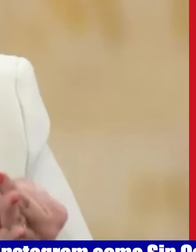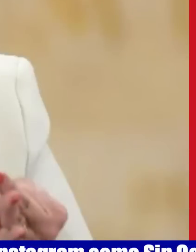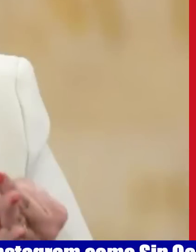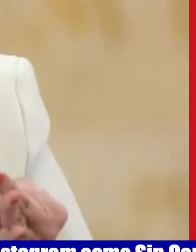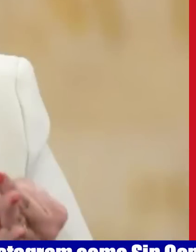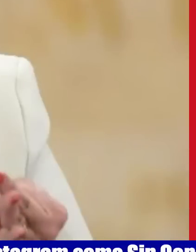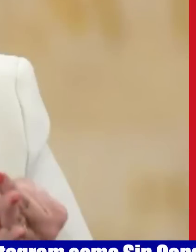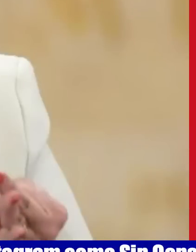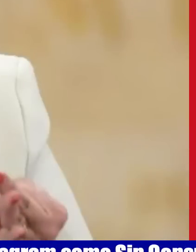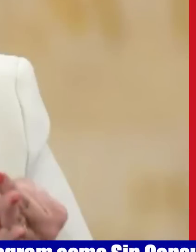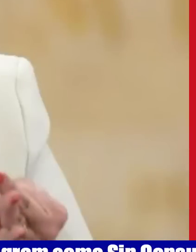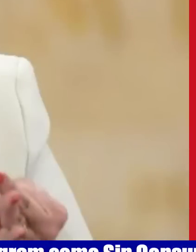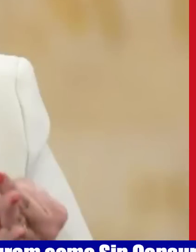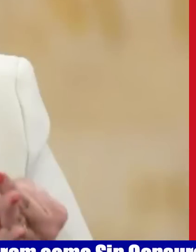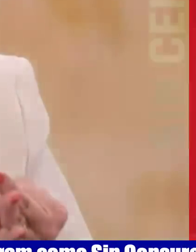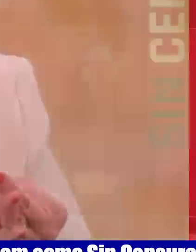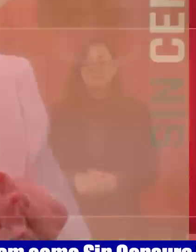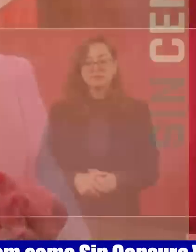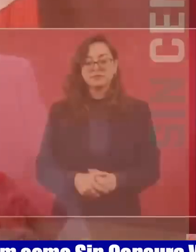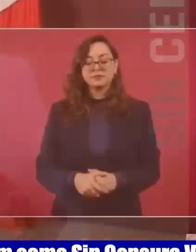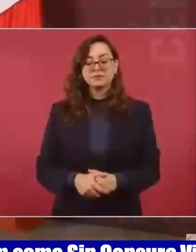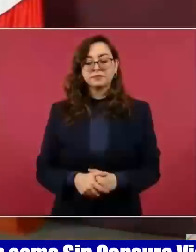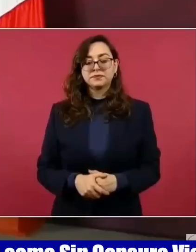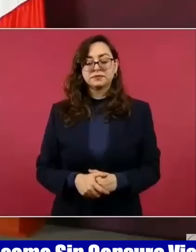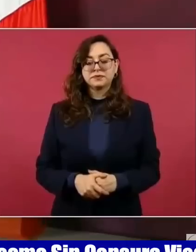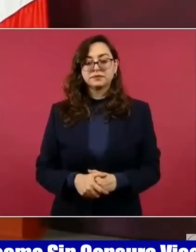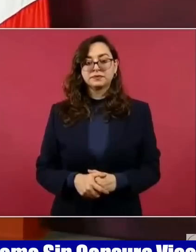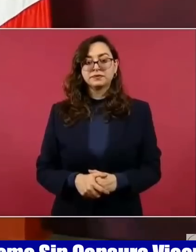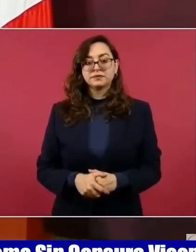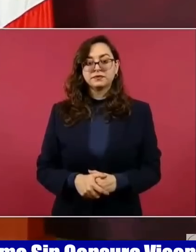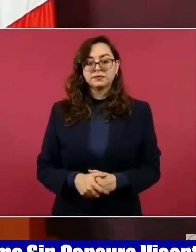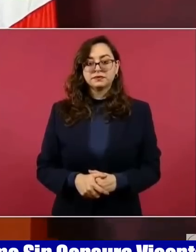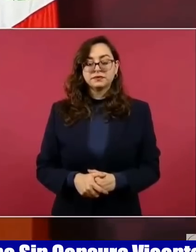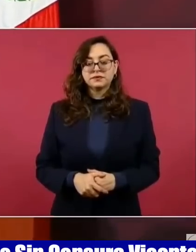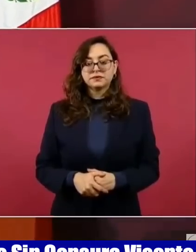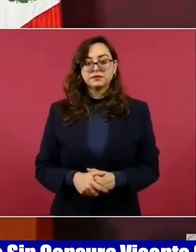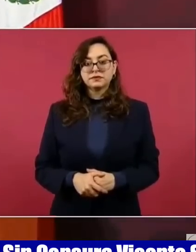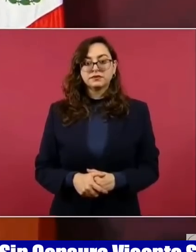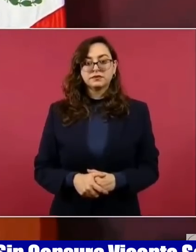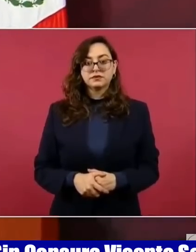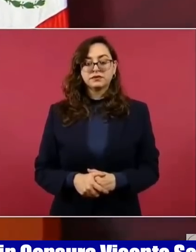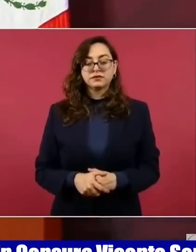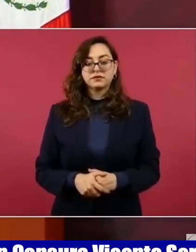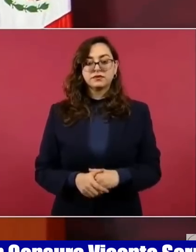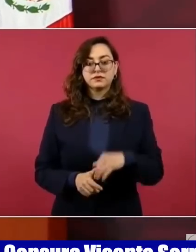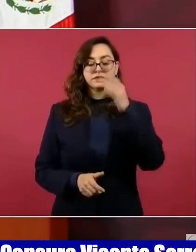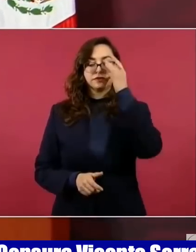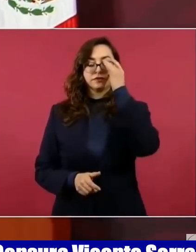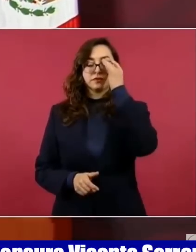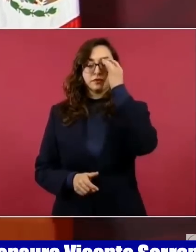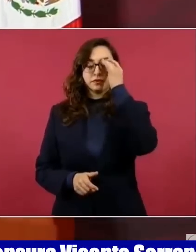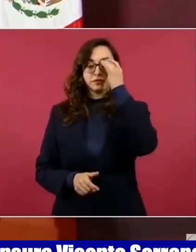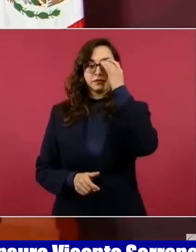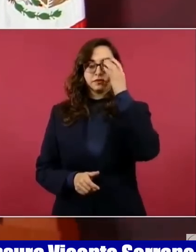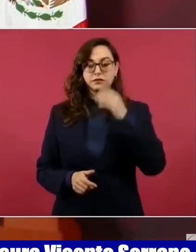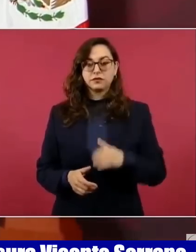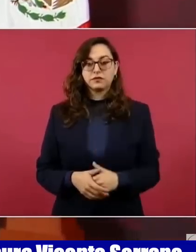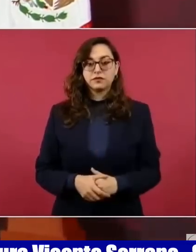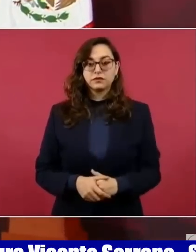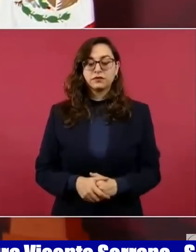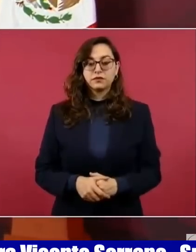hecho, con una sonrisa en la boca, el presidente López Obrador asegura que no sabe cómo se dieron cuenta los